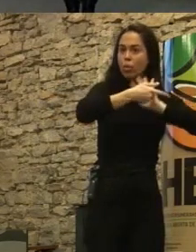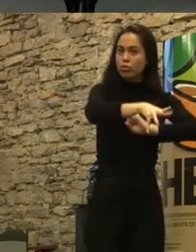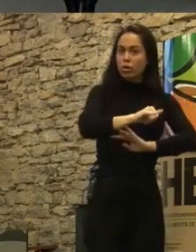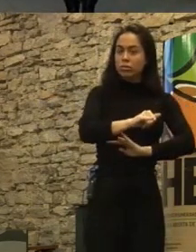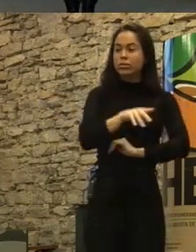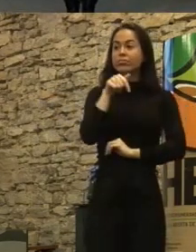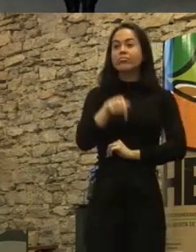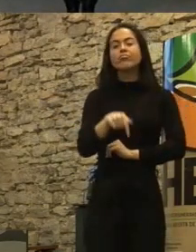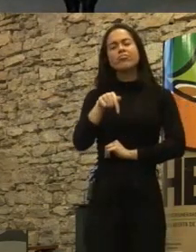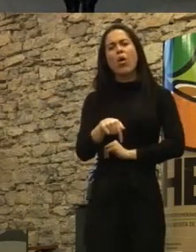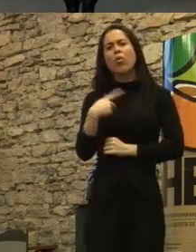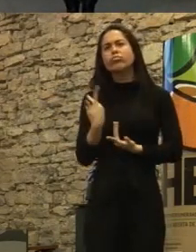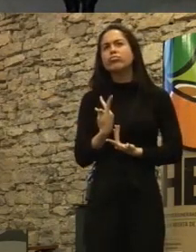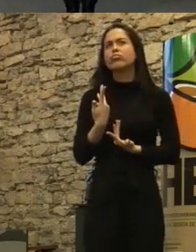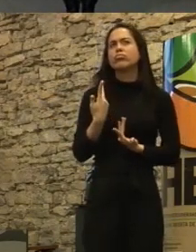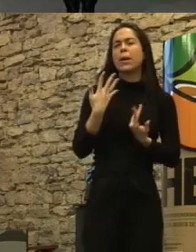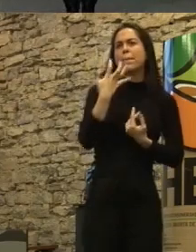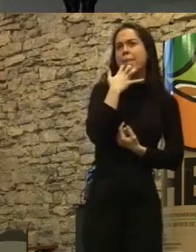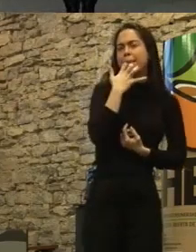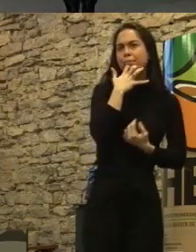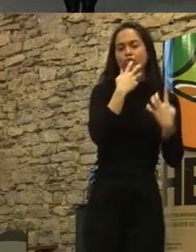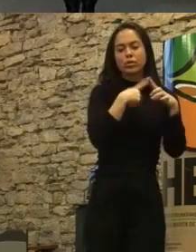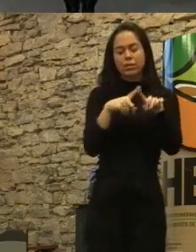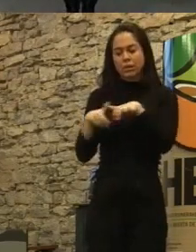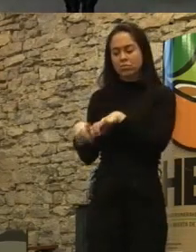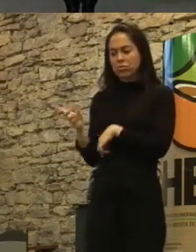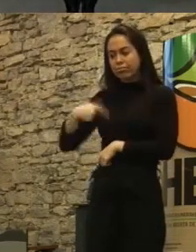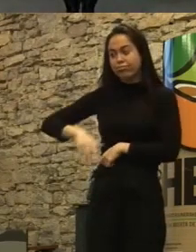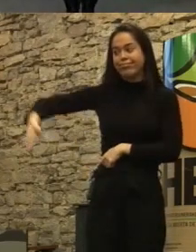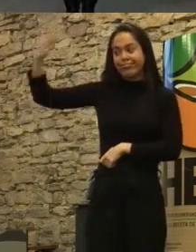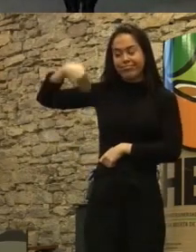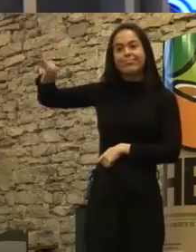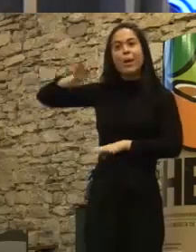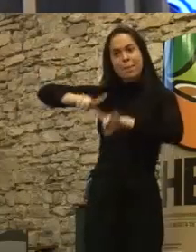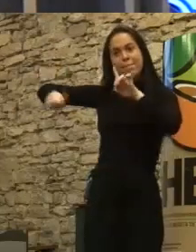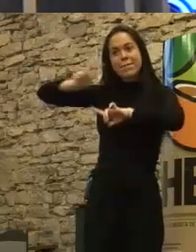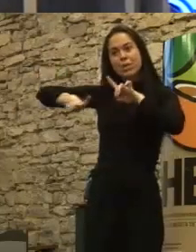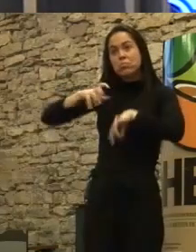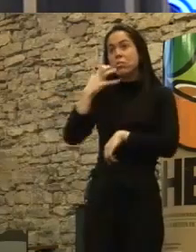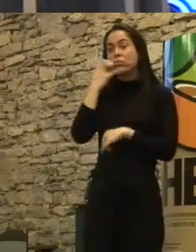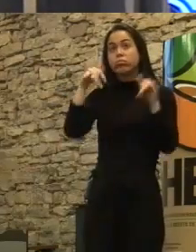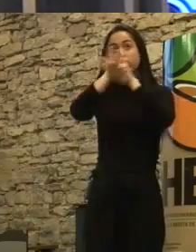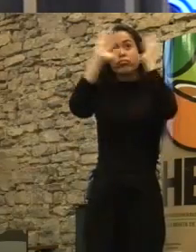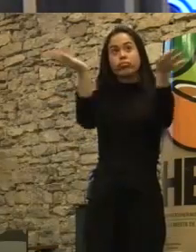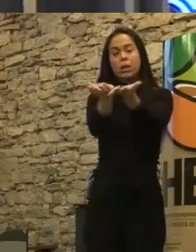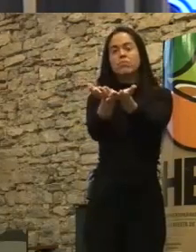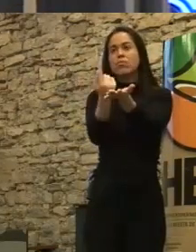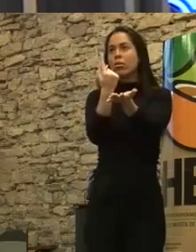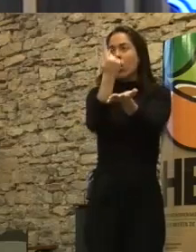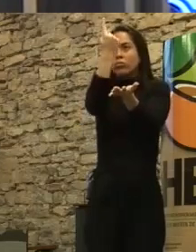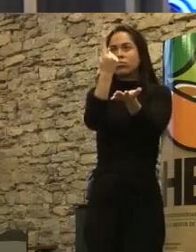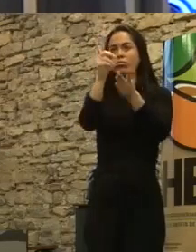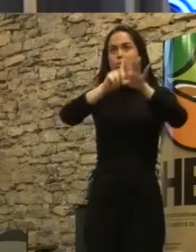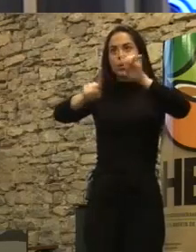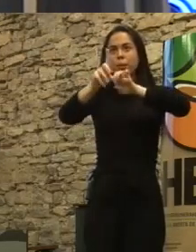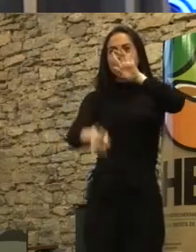ditugun adibideak proposamen horiek egun batean arazo bat izan ziren. Hau da, munduko txoko batean norbaitek arazo bati